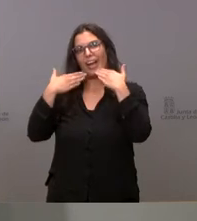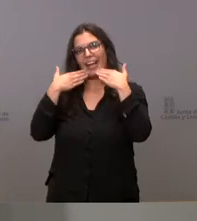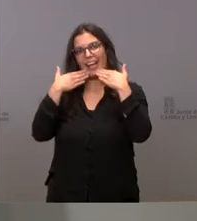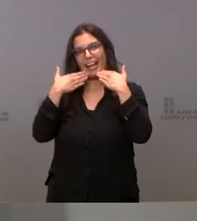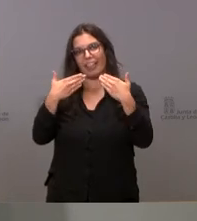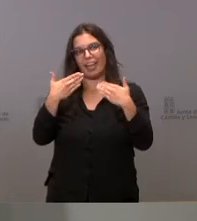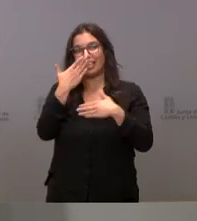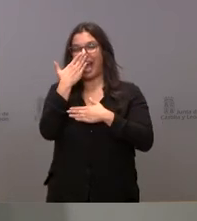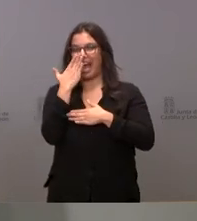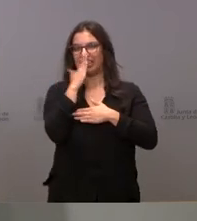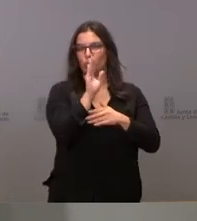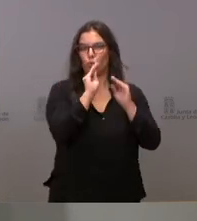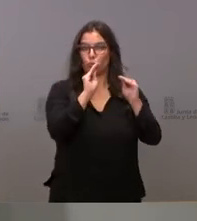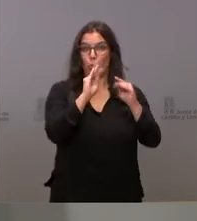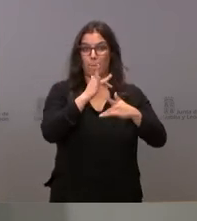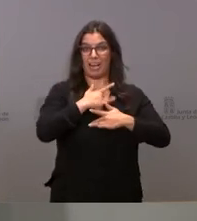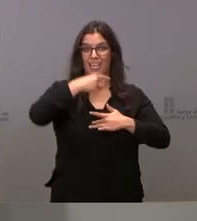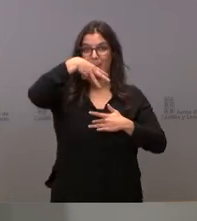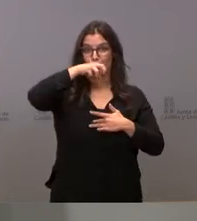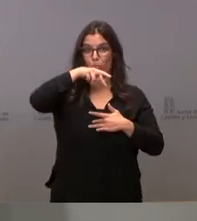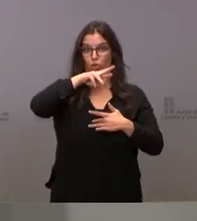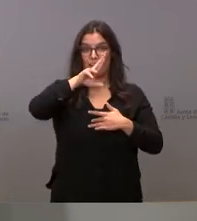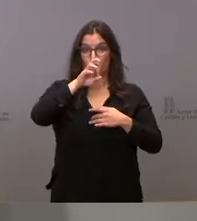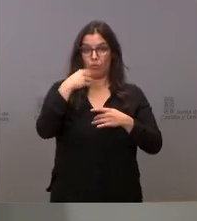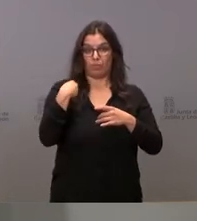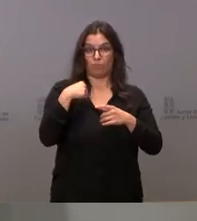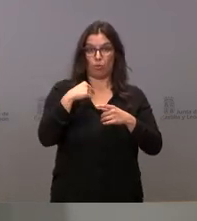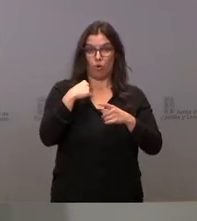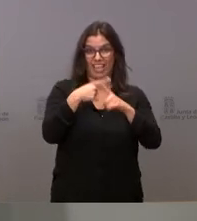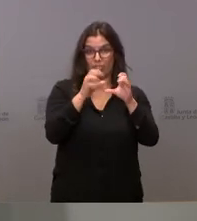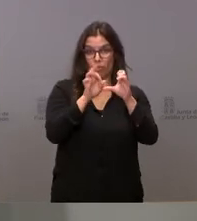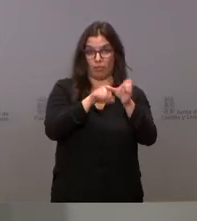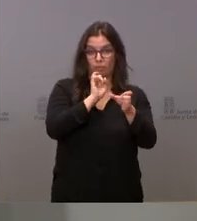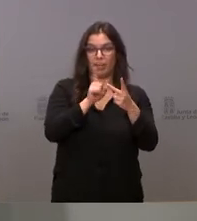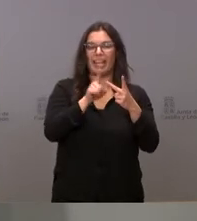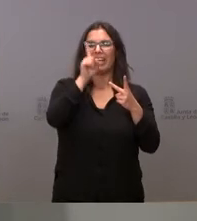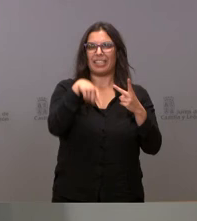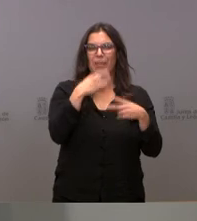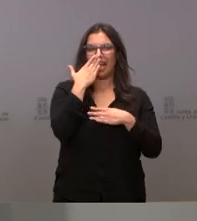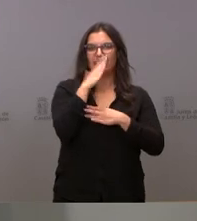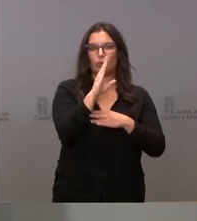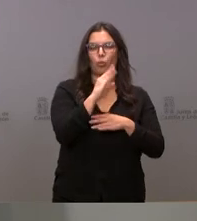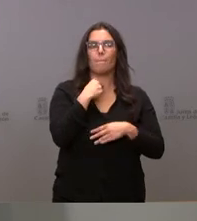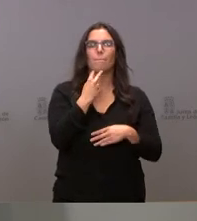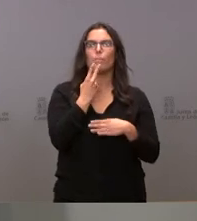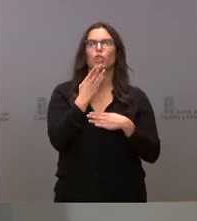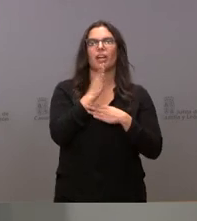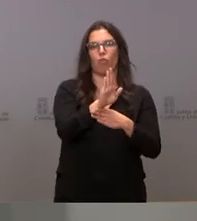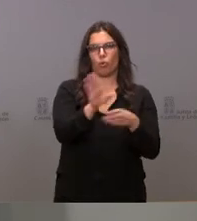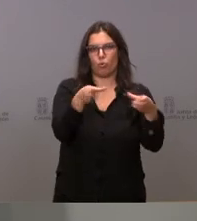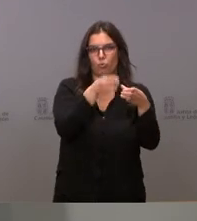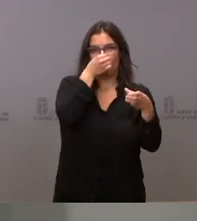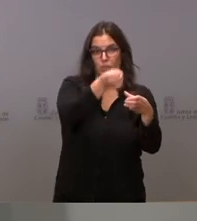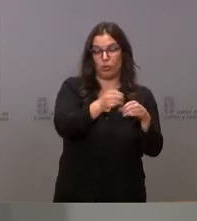no solo de María Montero, sino de las portavoces del Grupo Socialista. Yo creo que lo que se dijo el otro